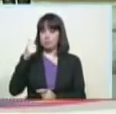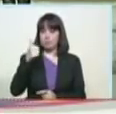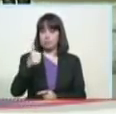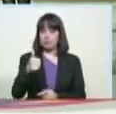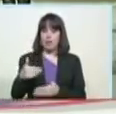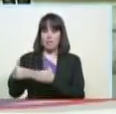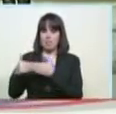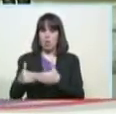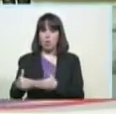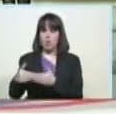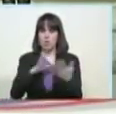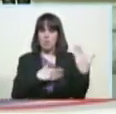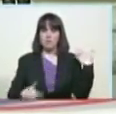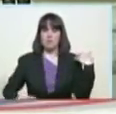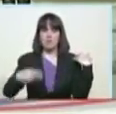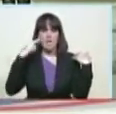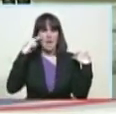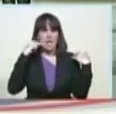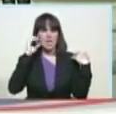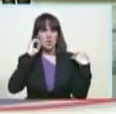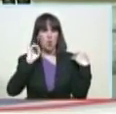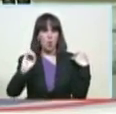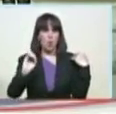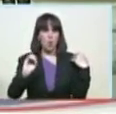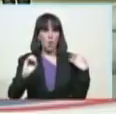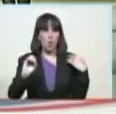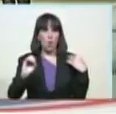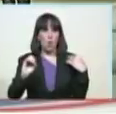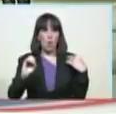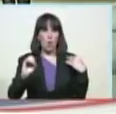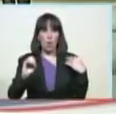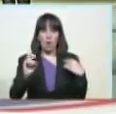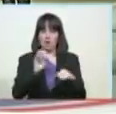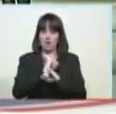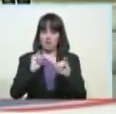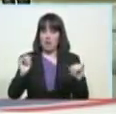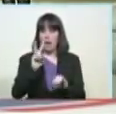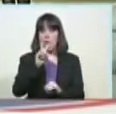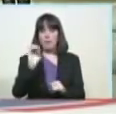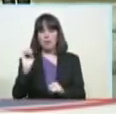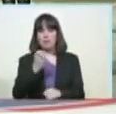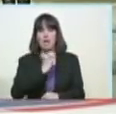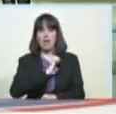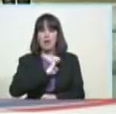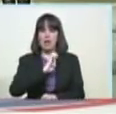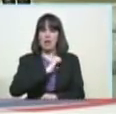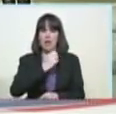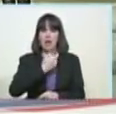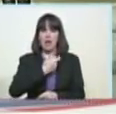obama que feneció el 20 de enero 2017